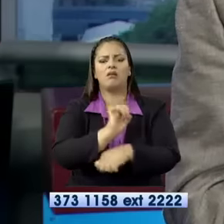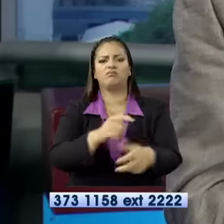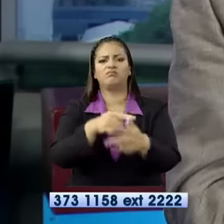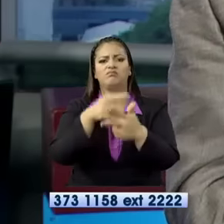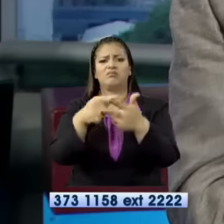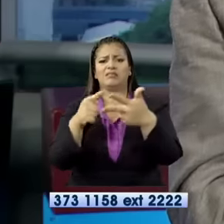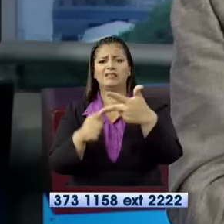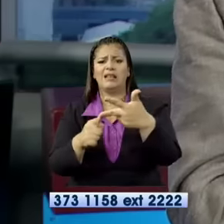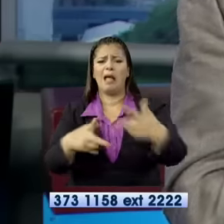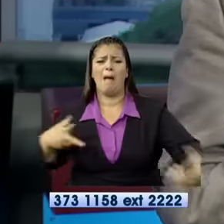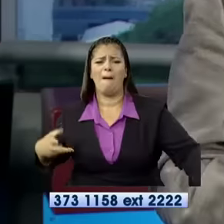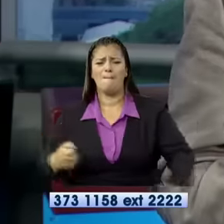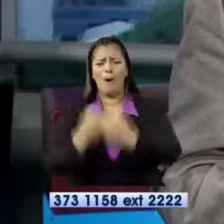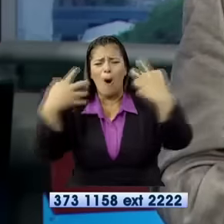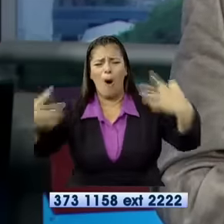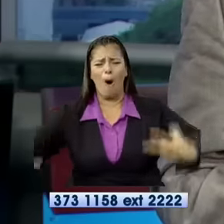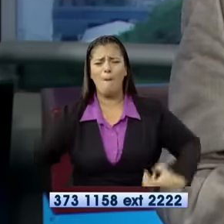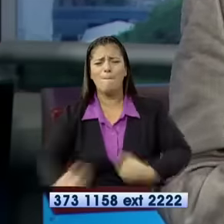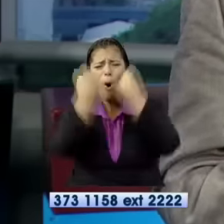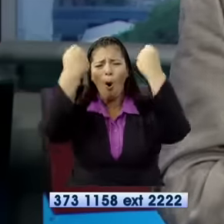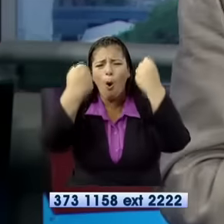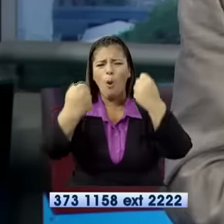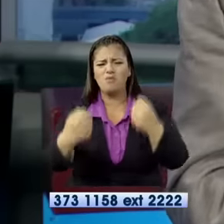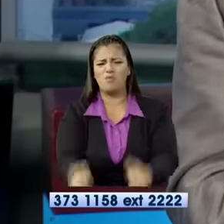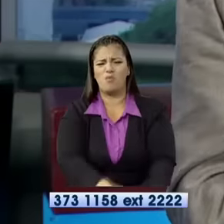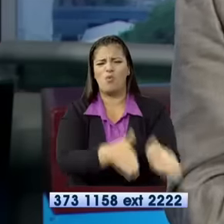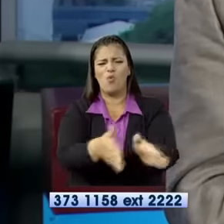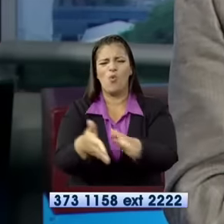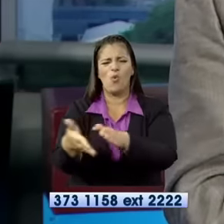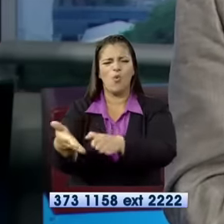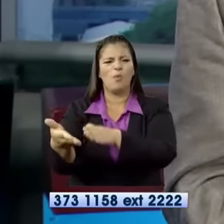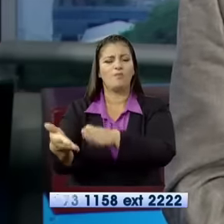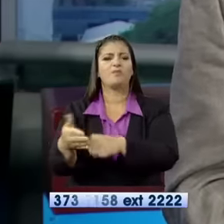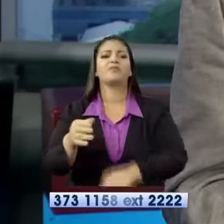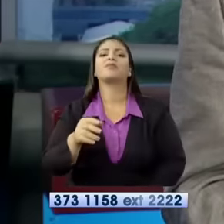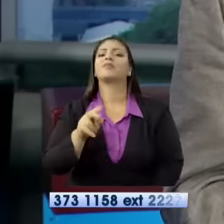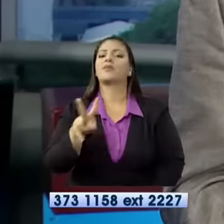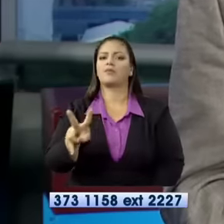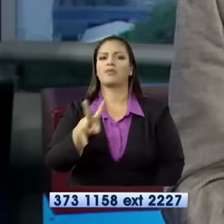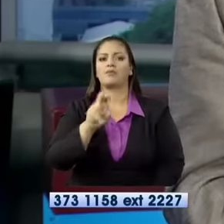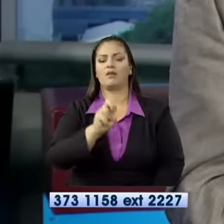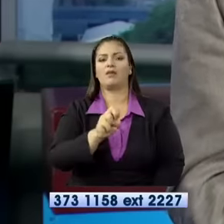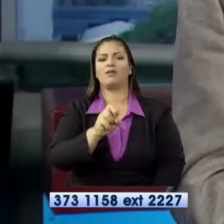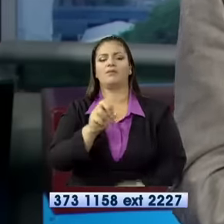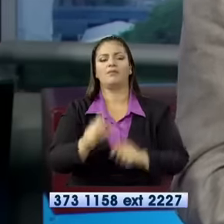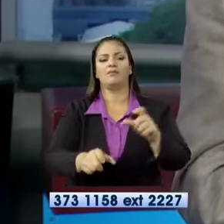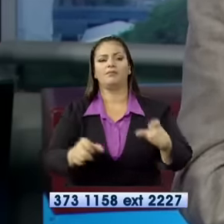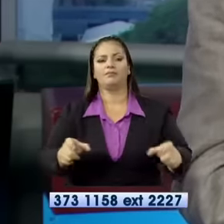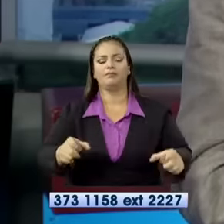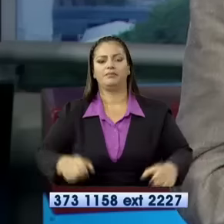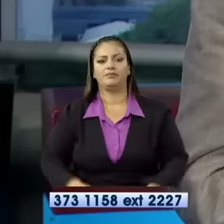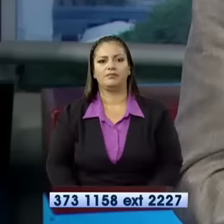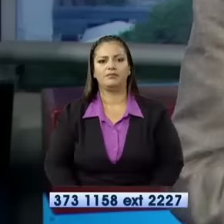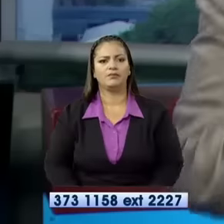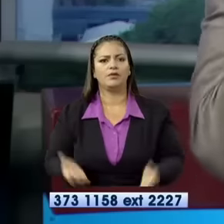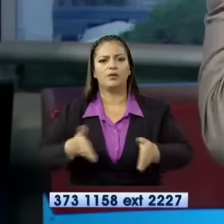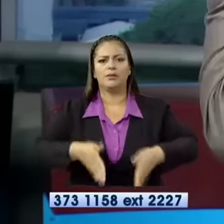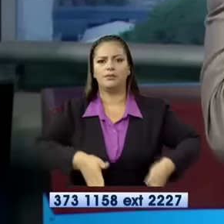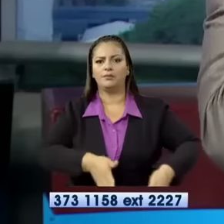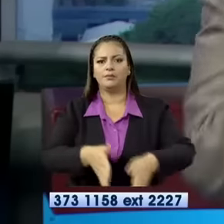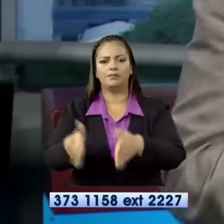vía yachi milagro a la altura del sector conocido como la según las primeras investigaciones el percance habría sido